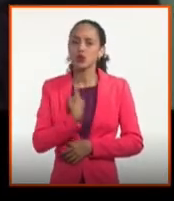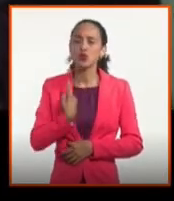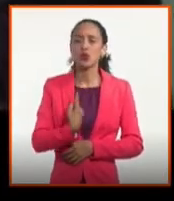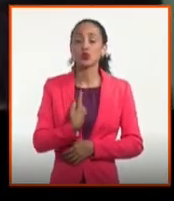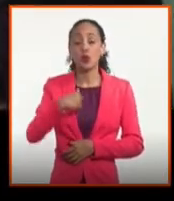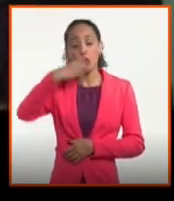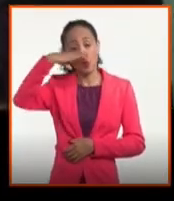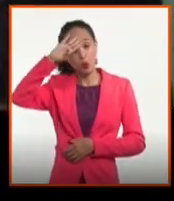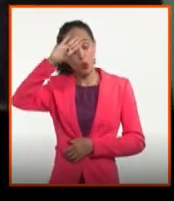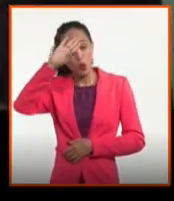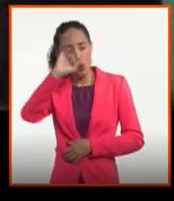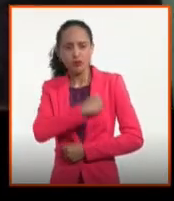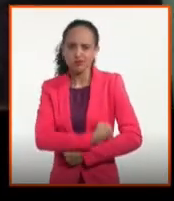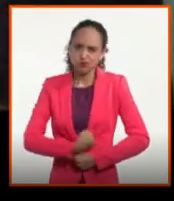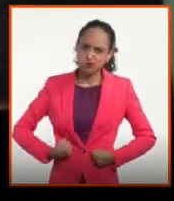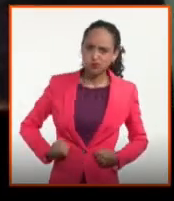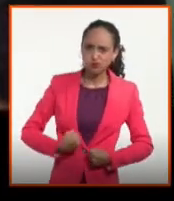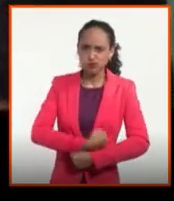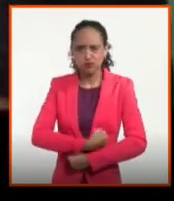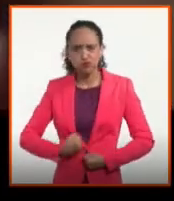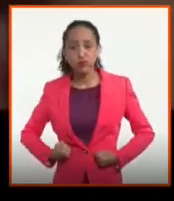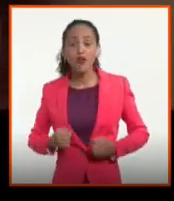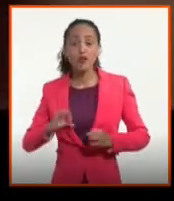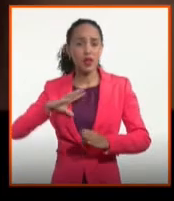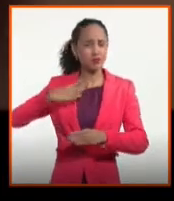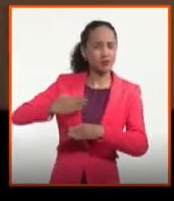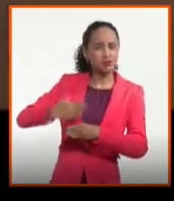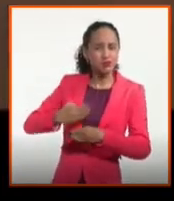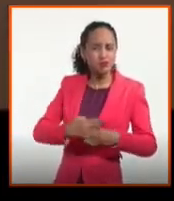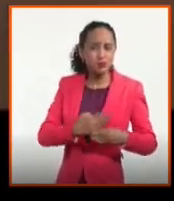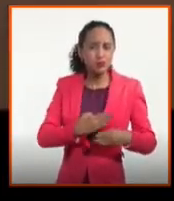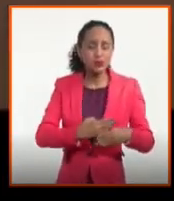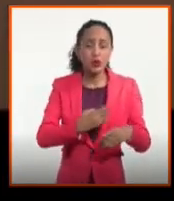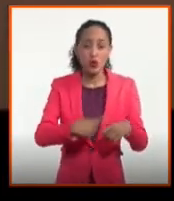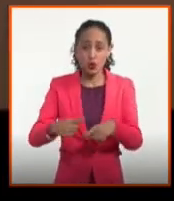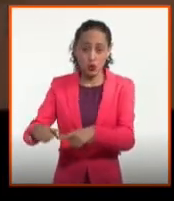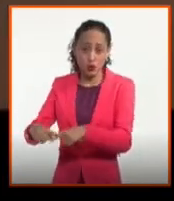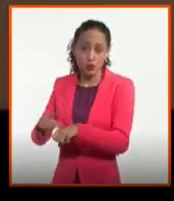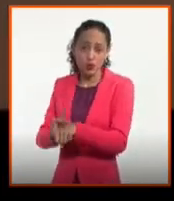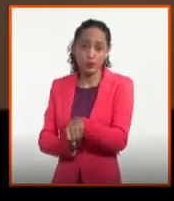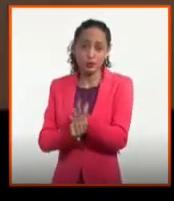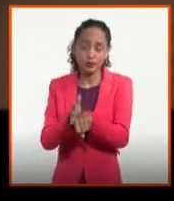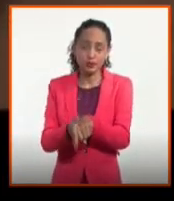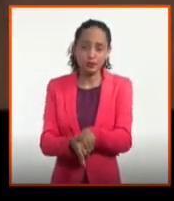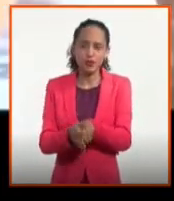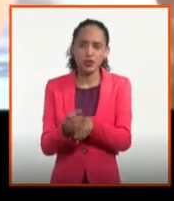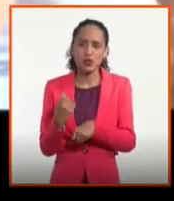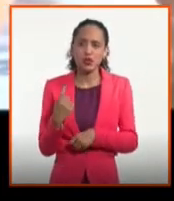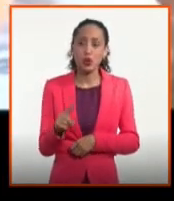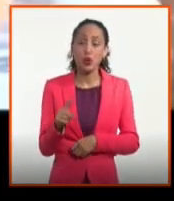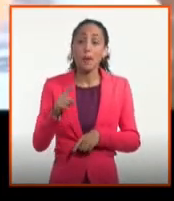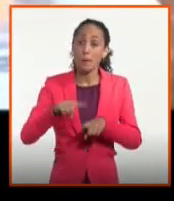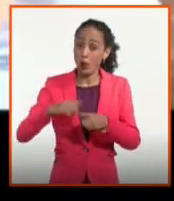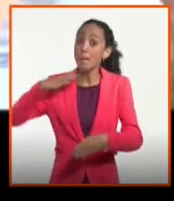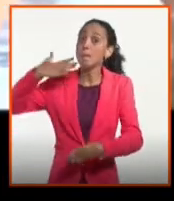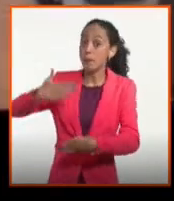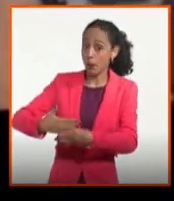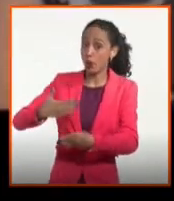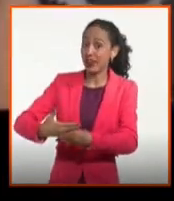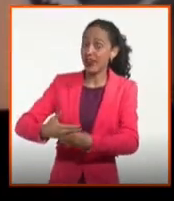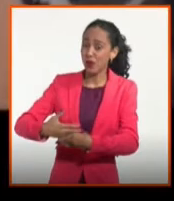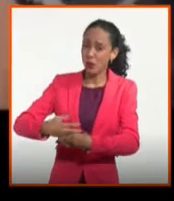con mucho esfuerzo en medio de las limitaciones que teníamos de manos sólo a la pandemia porque hay que decir que fue el bloqueo que se fue creciendo